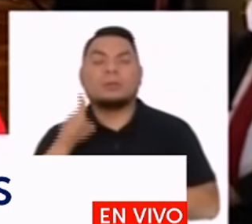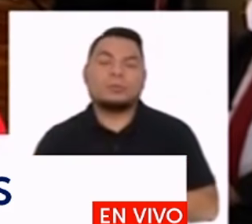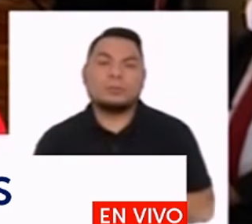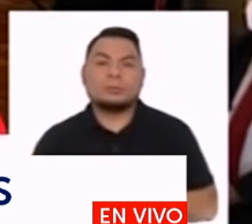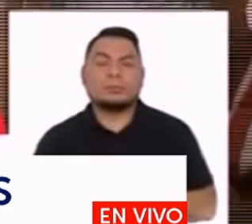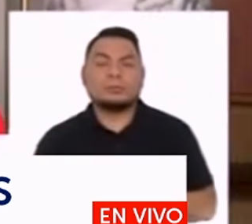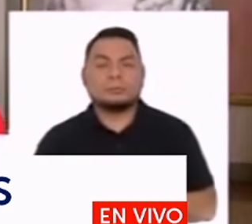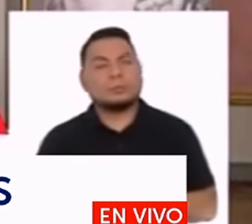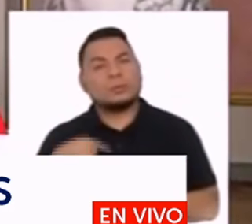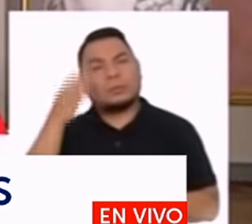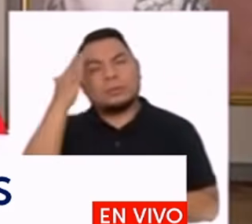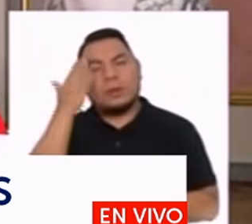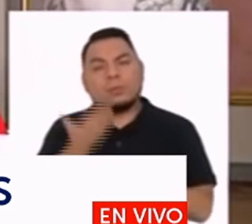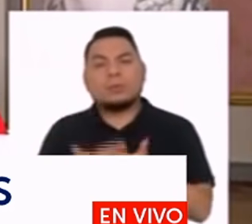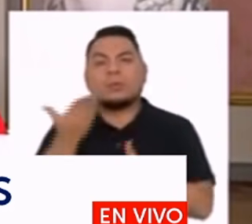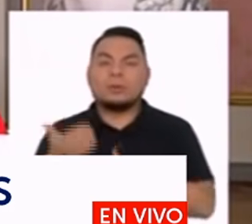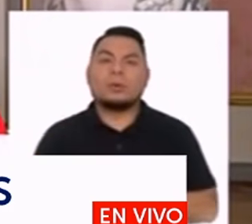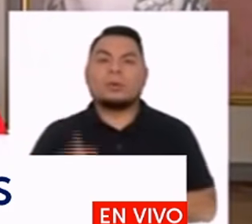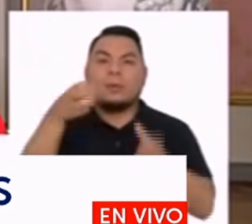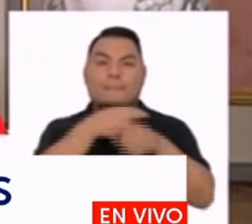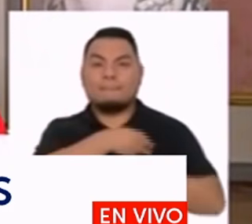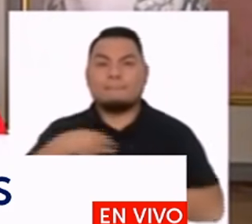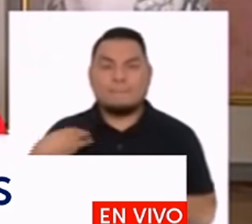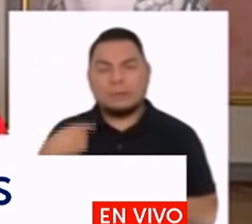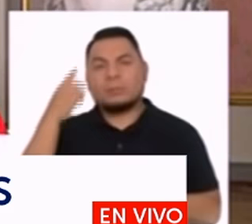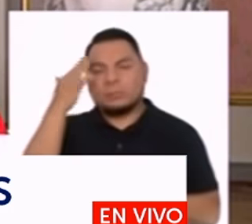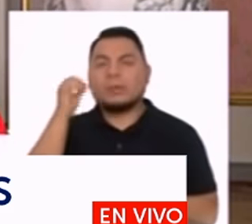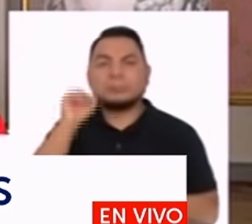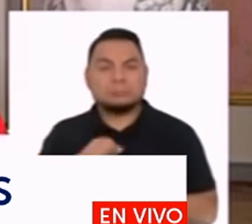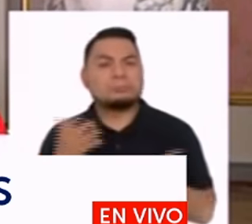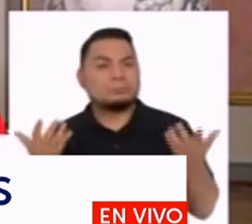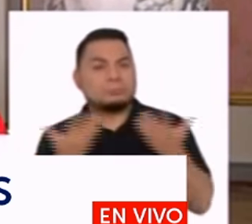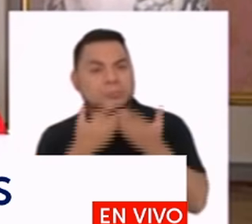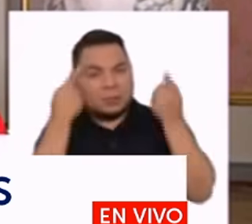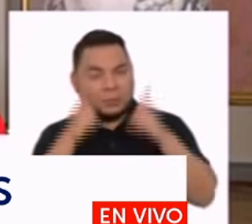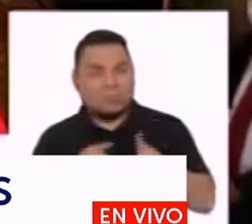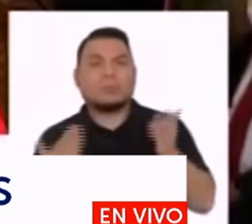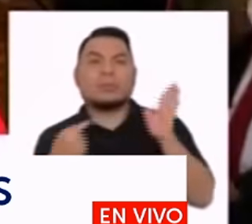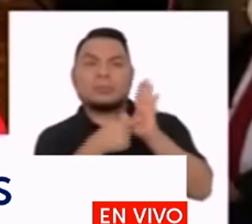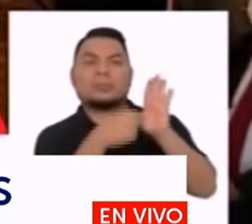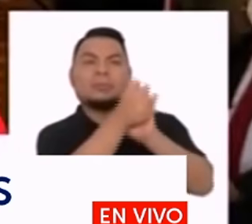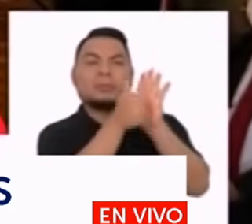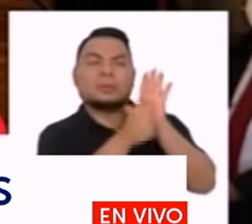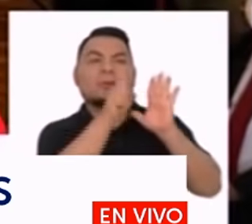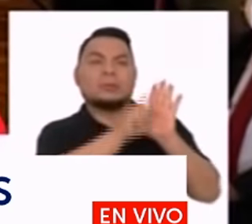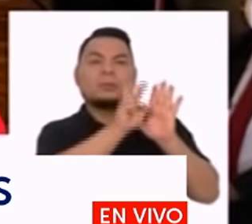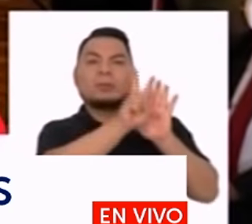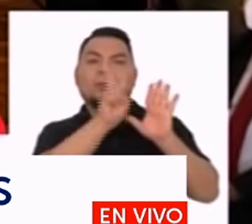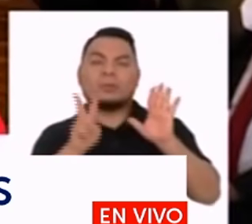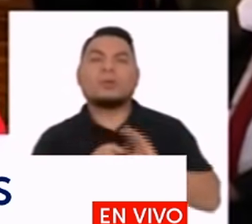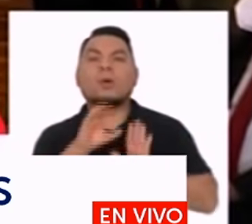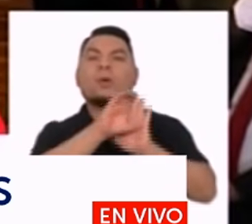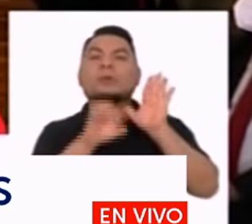2021. Exitosa. Vista la propuesta de la señora presidenta del Consejo de Ministros, de conformidad con el artículo